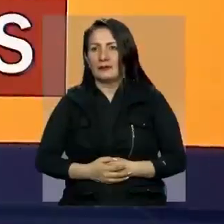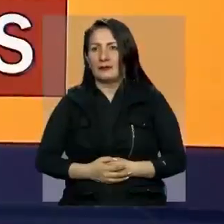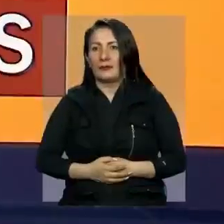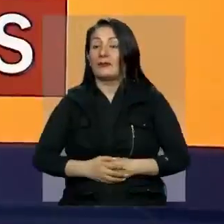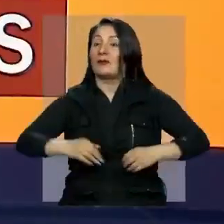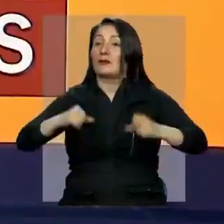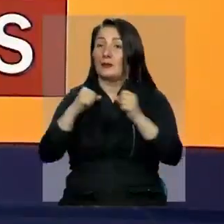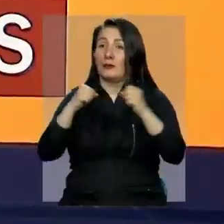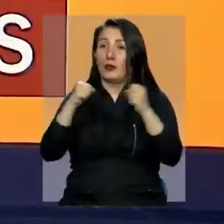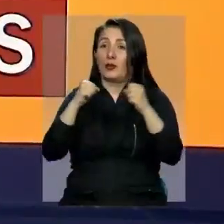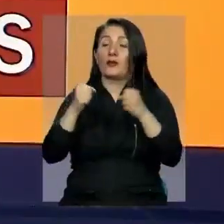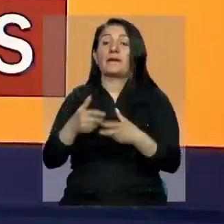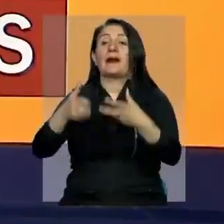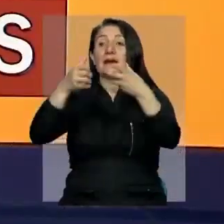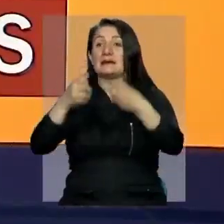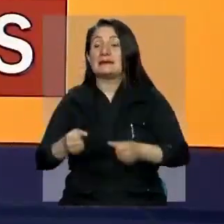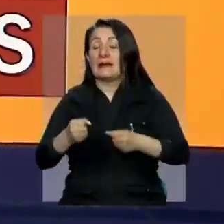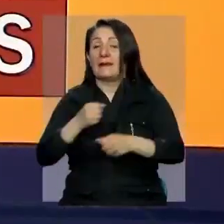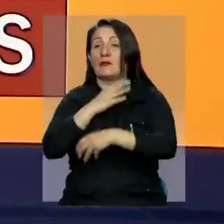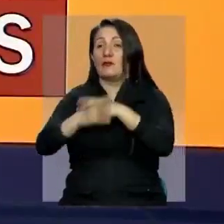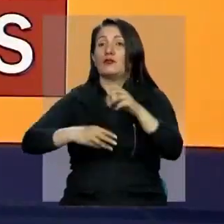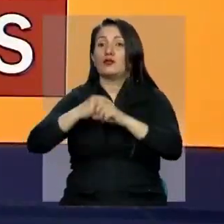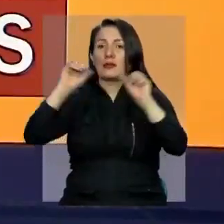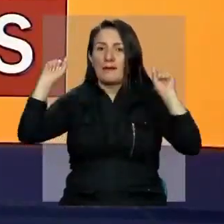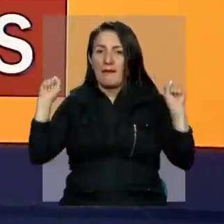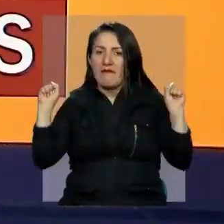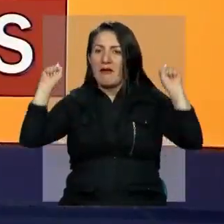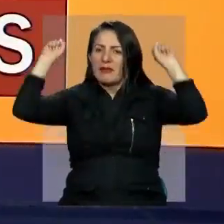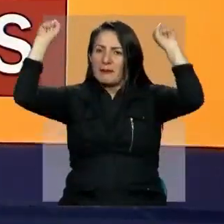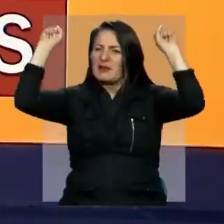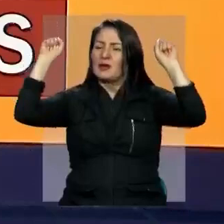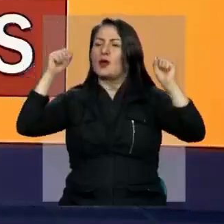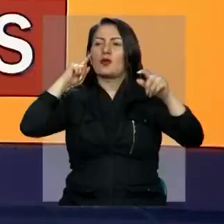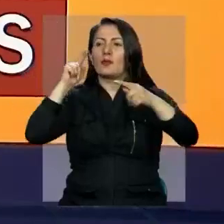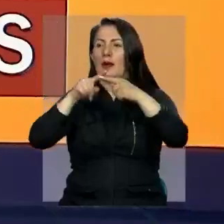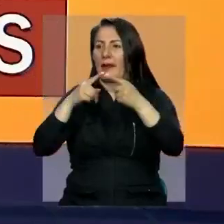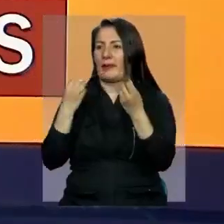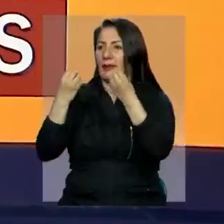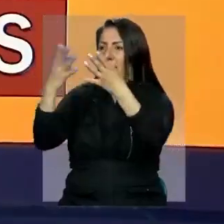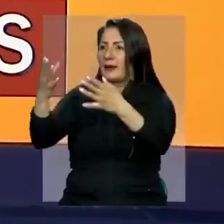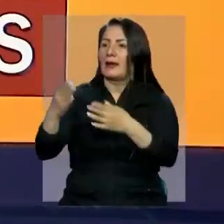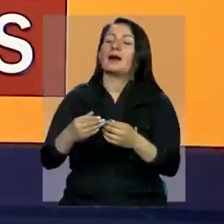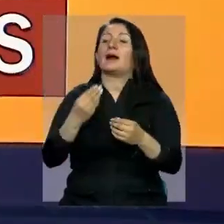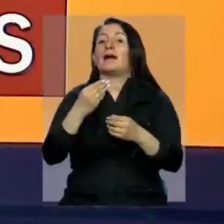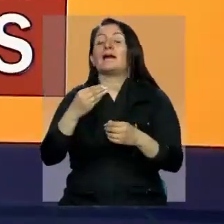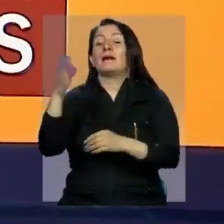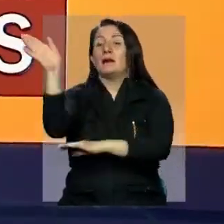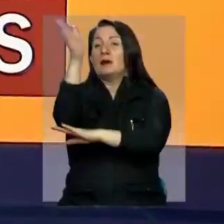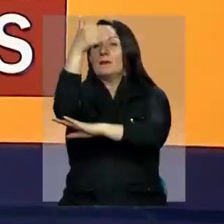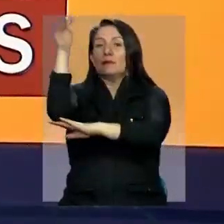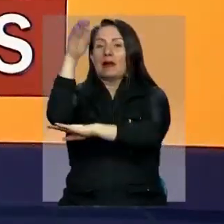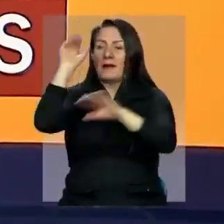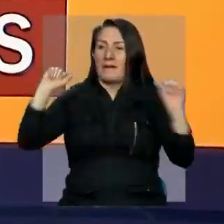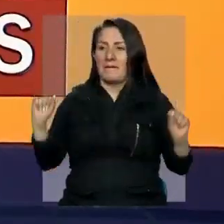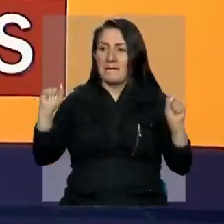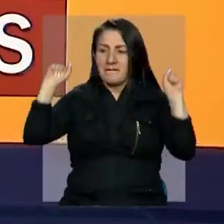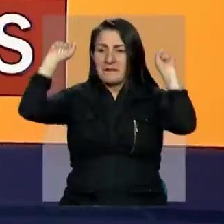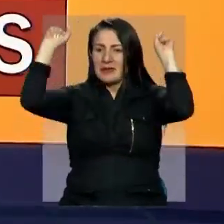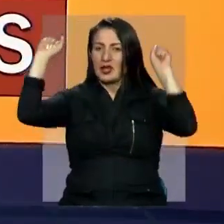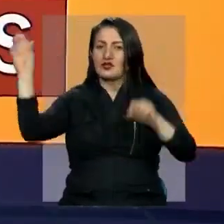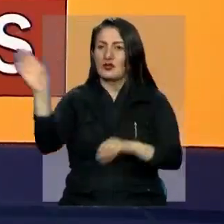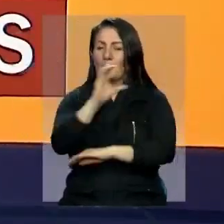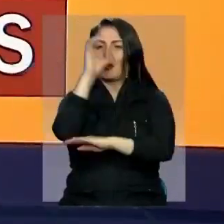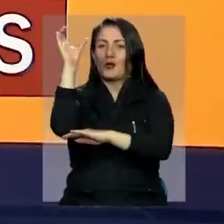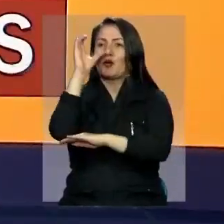Bogotá será la sede del Mundial de Levantamiento de Pesas, razón por la cual se hizo la entrega del tricolor nacional a los pesistas colombianos en una